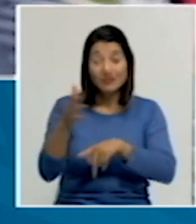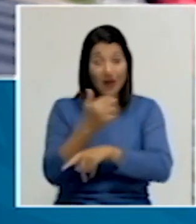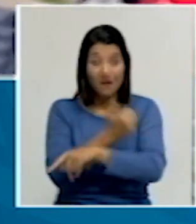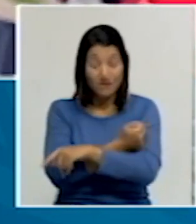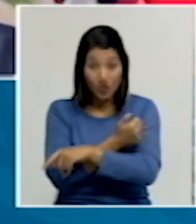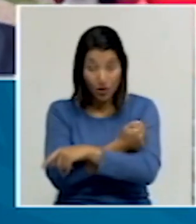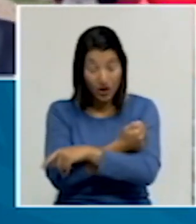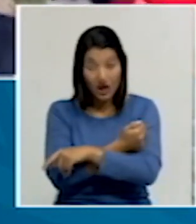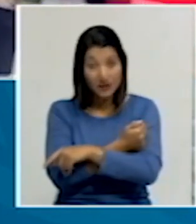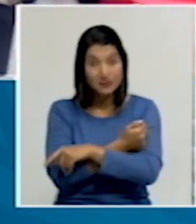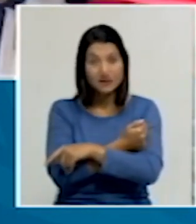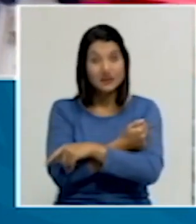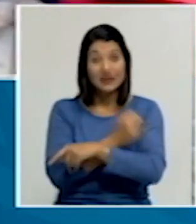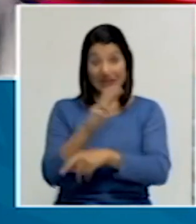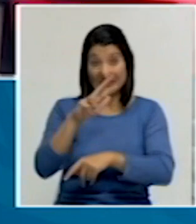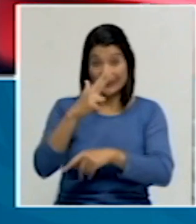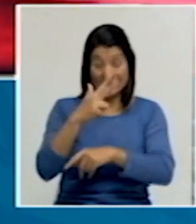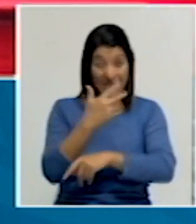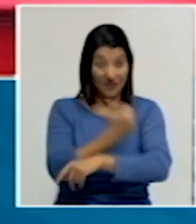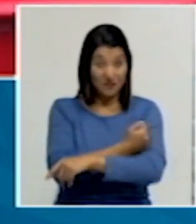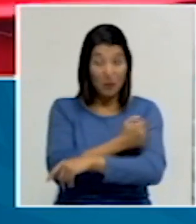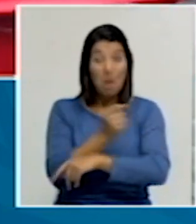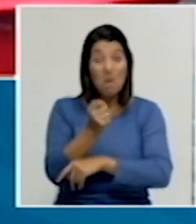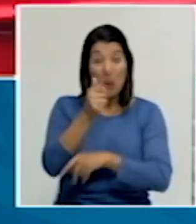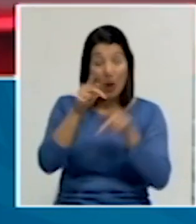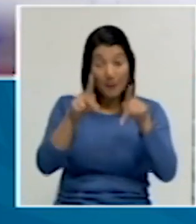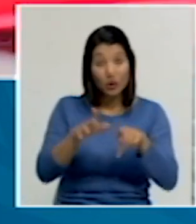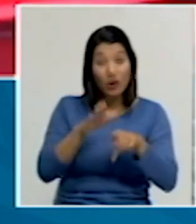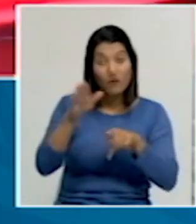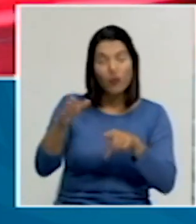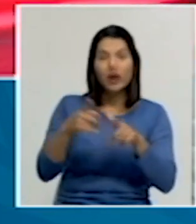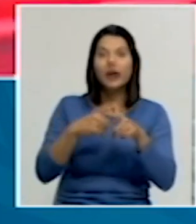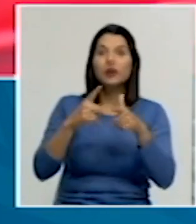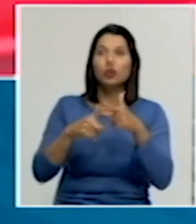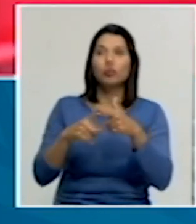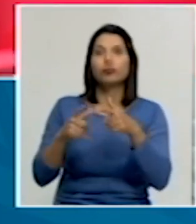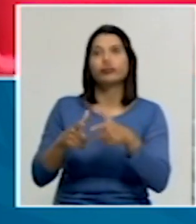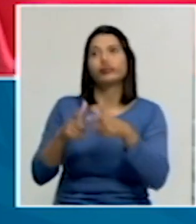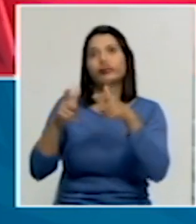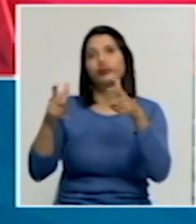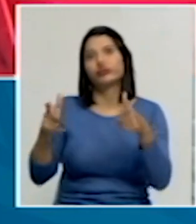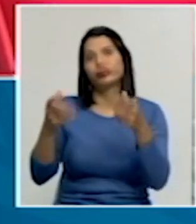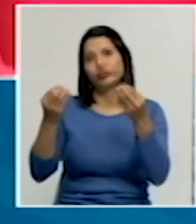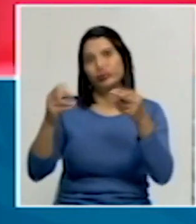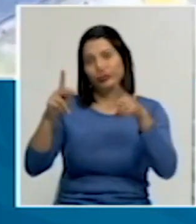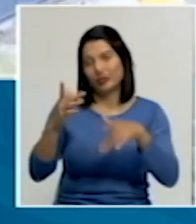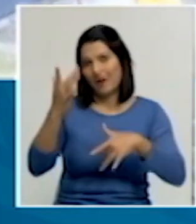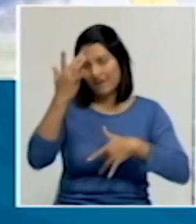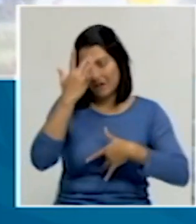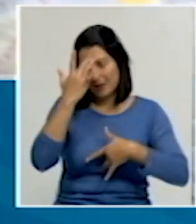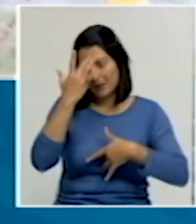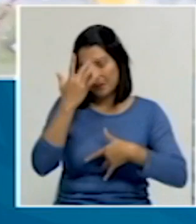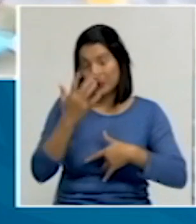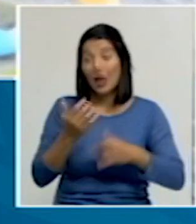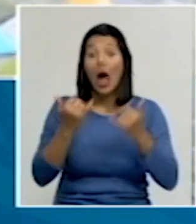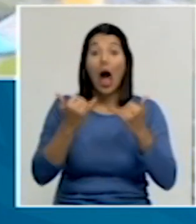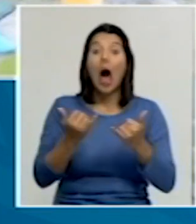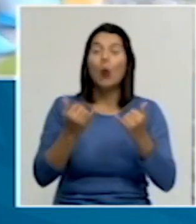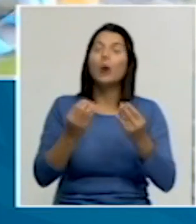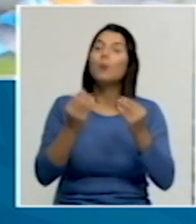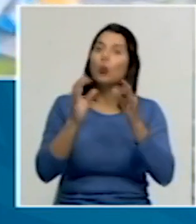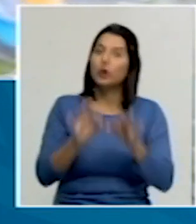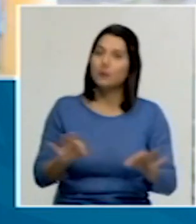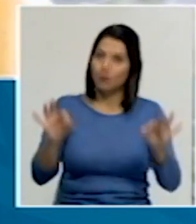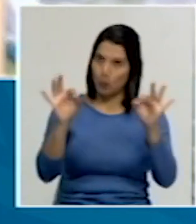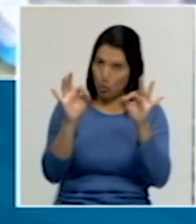en el refuerzo de tercera dosis, se están presentando muchos casos. Aquí lo importante, don Ernesto